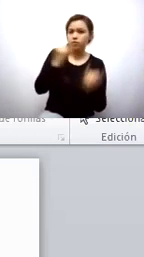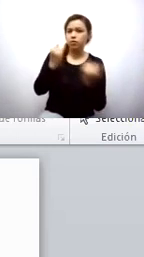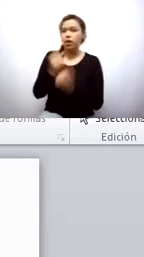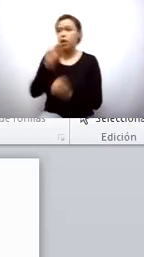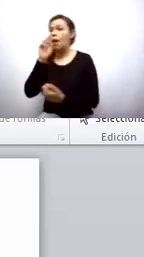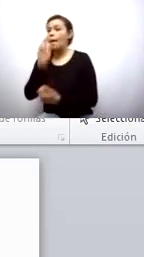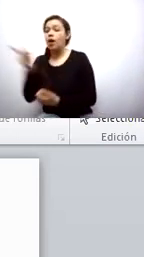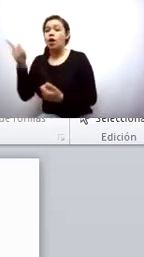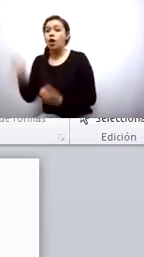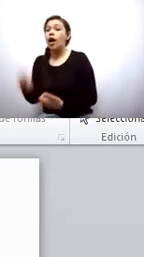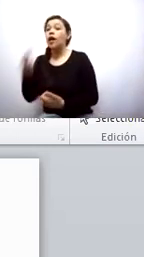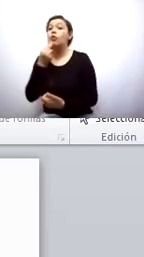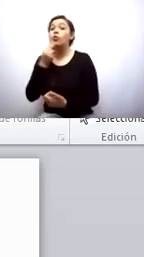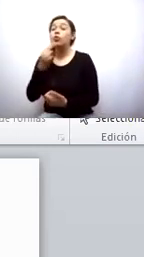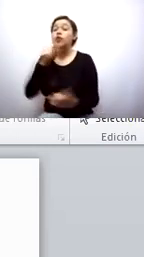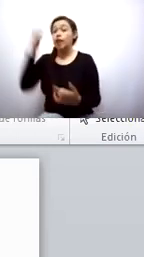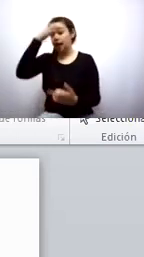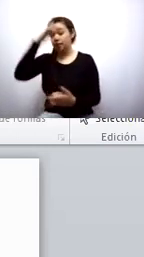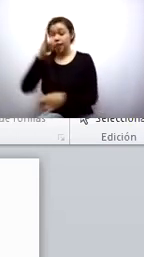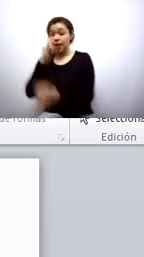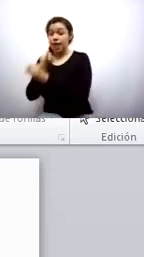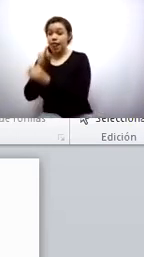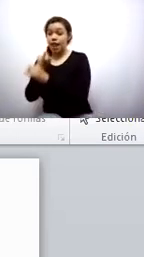pueda ser implementado en la experiencia digital.